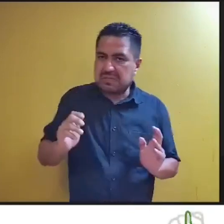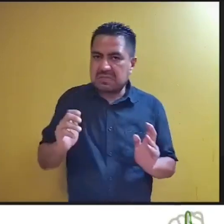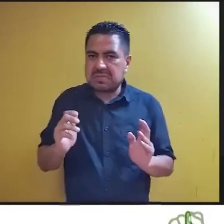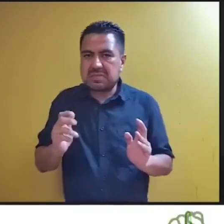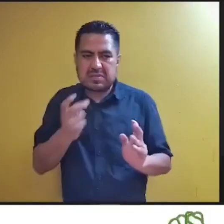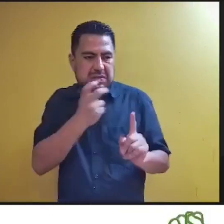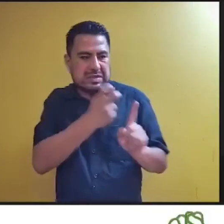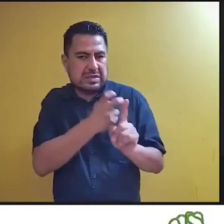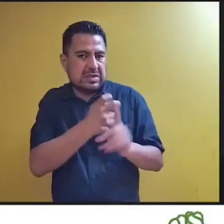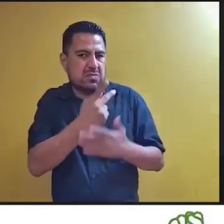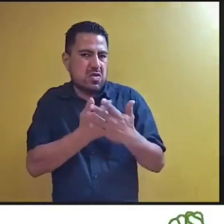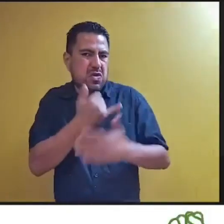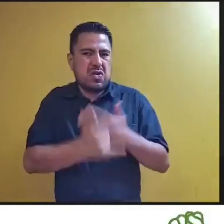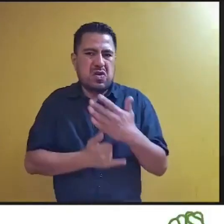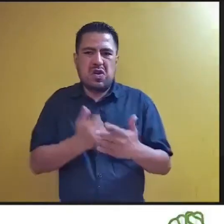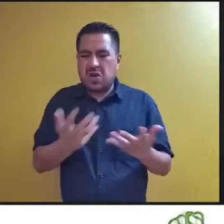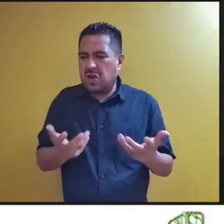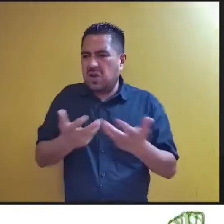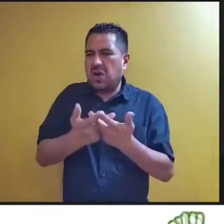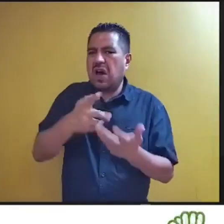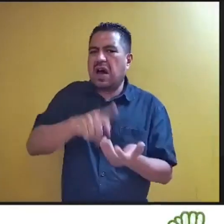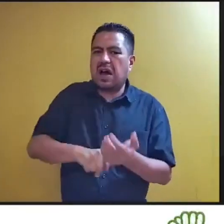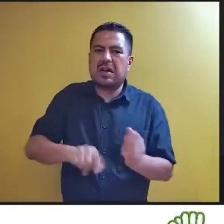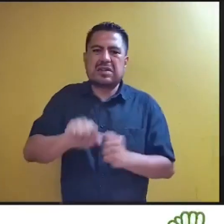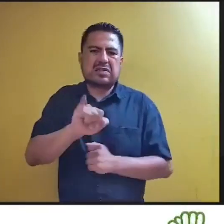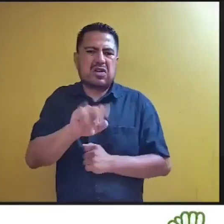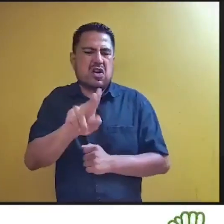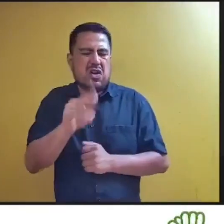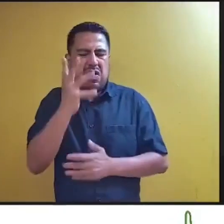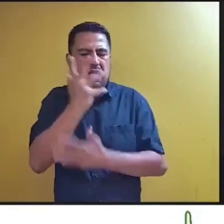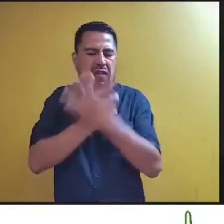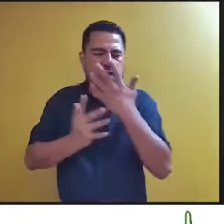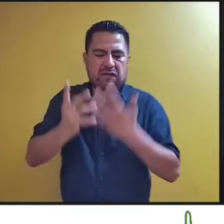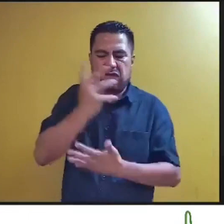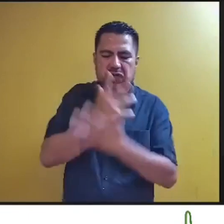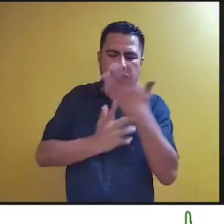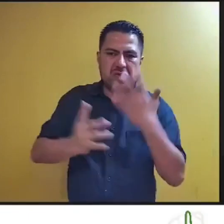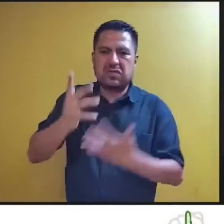este proyecto que combina o hace confusa la vía,